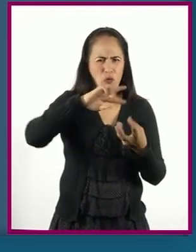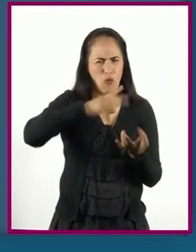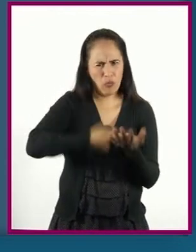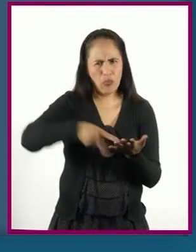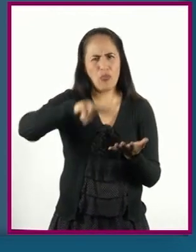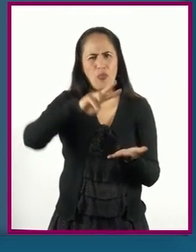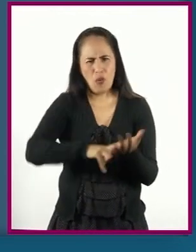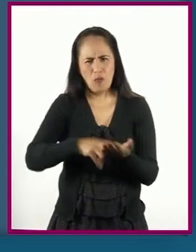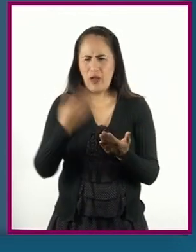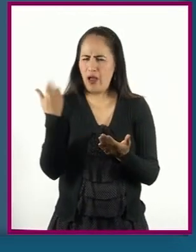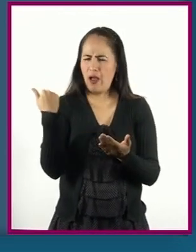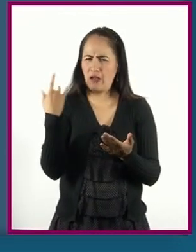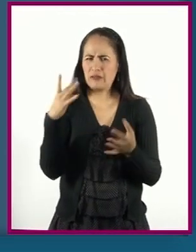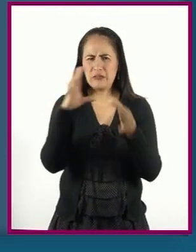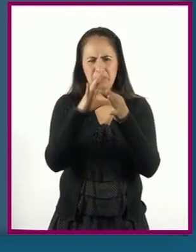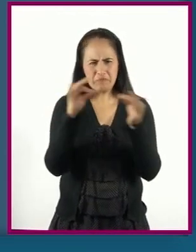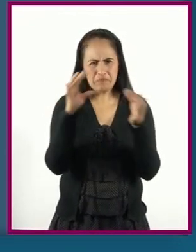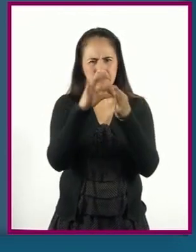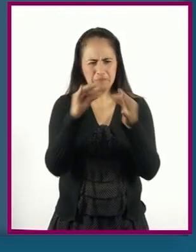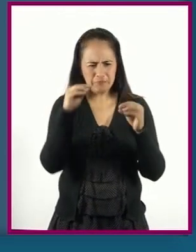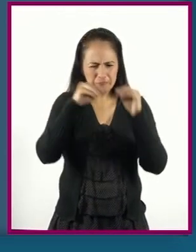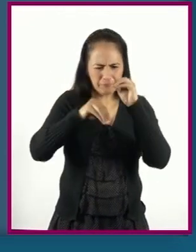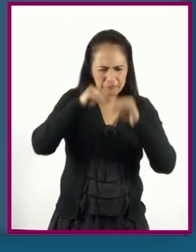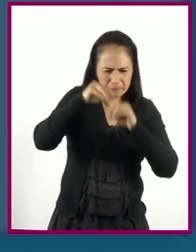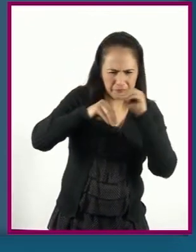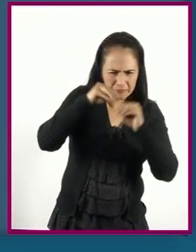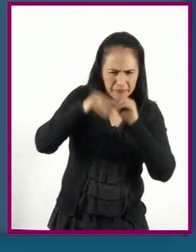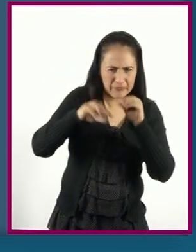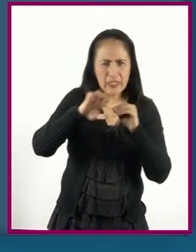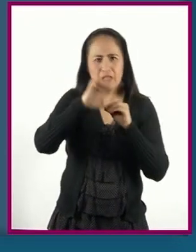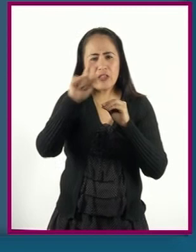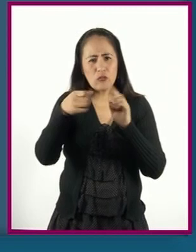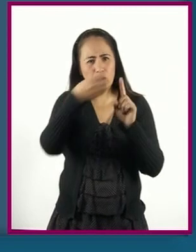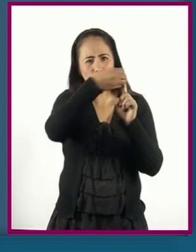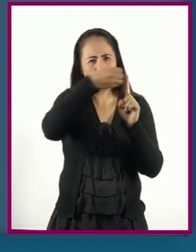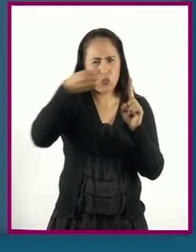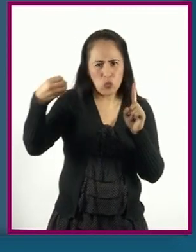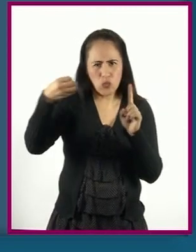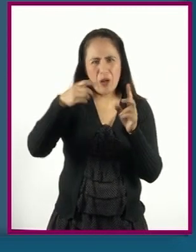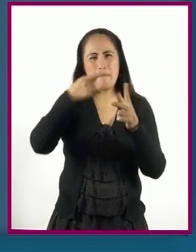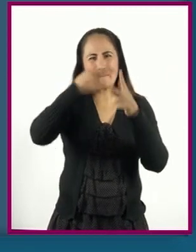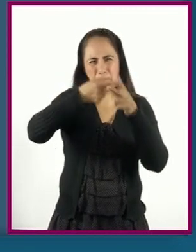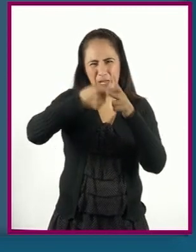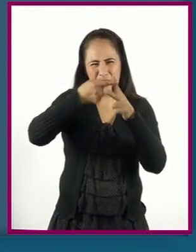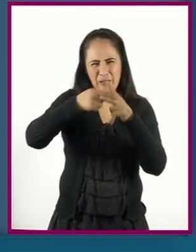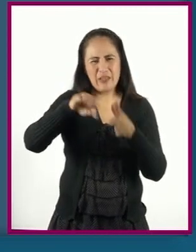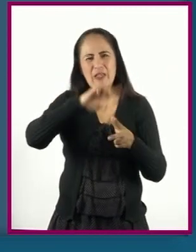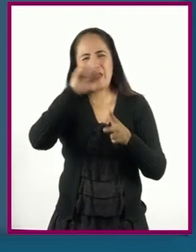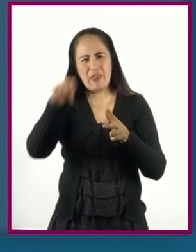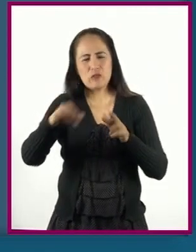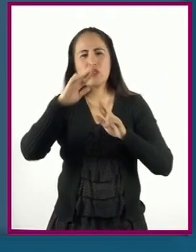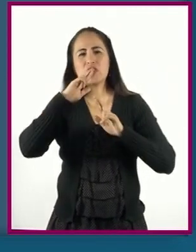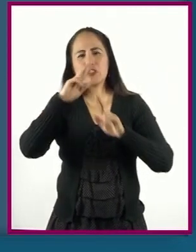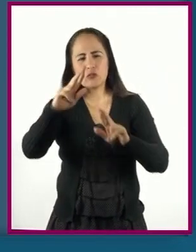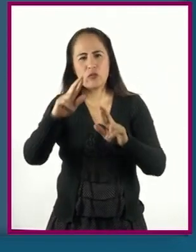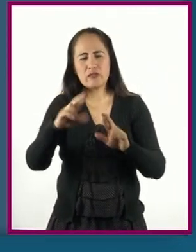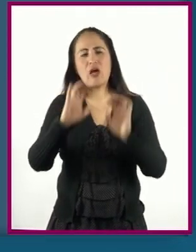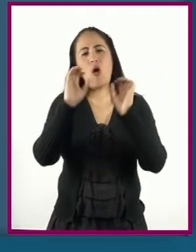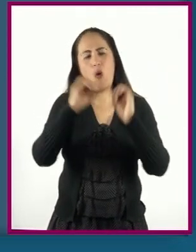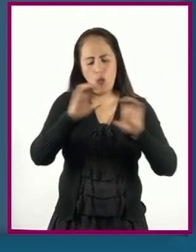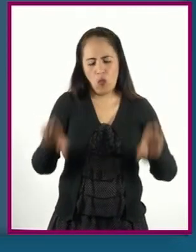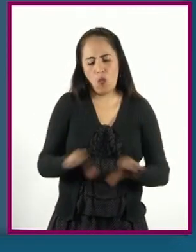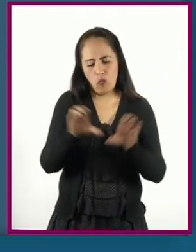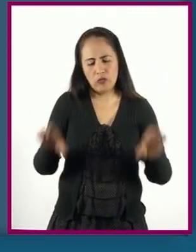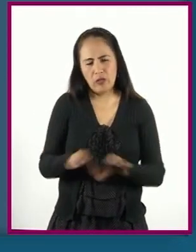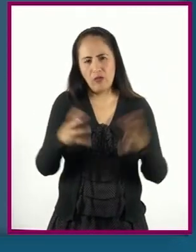que mencionamos anteriormente. Una vez que se construyen con una formulación matemática, esta es resuelta y visualizada en una computadora.